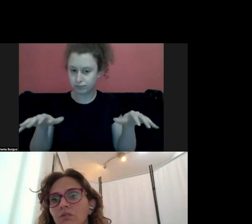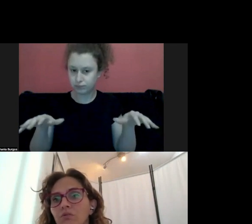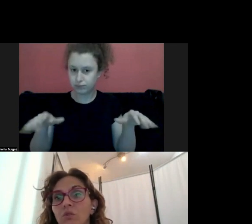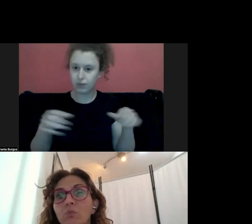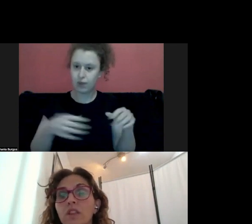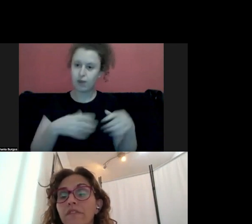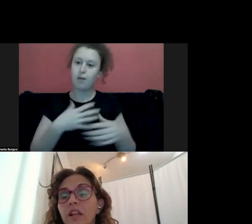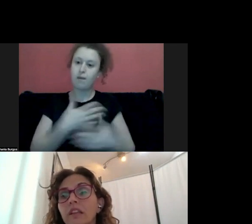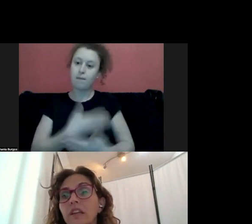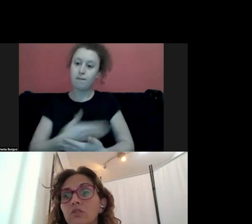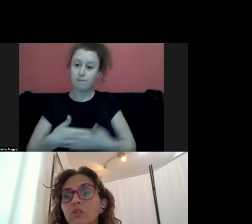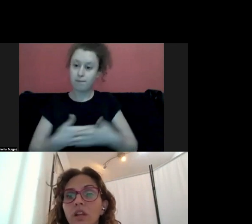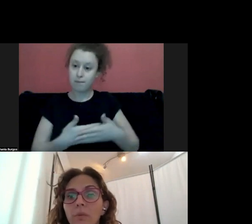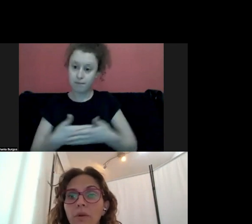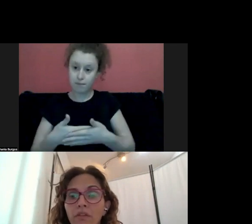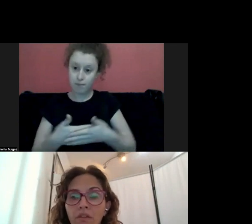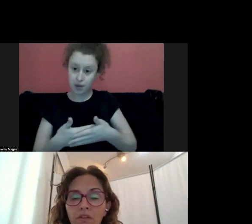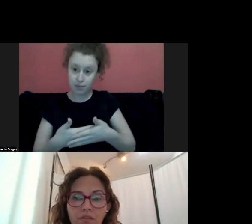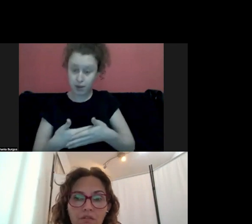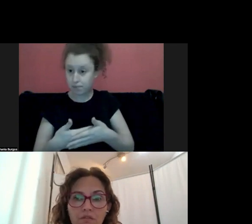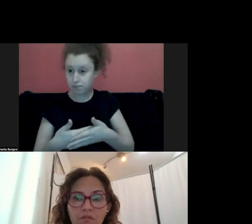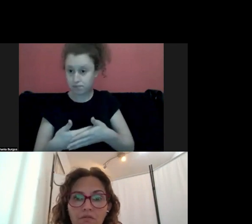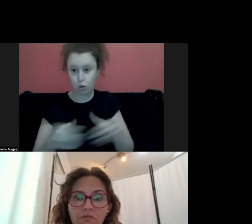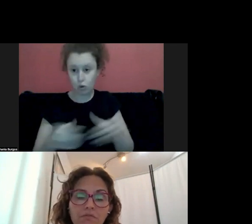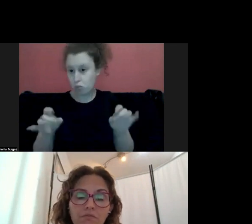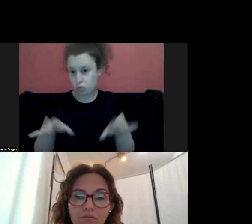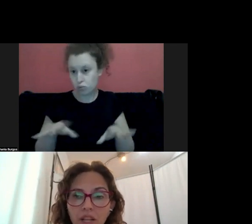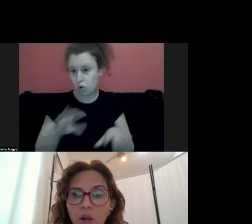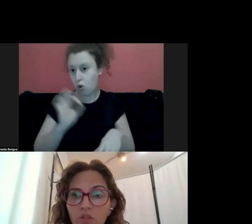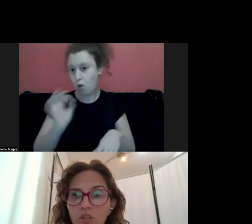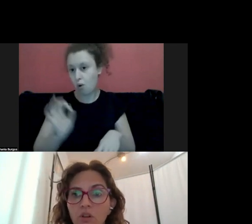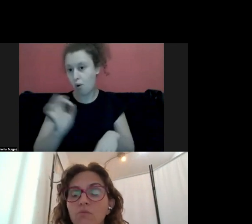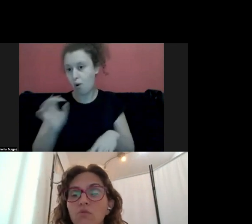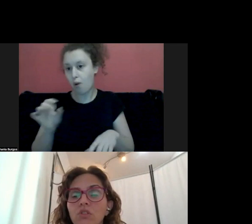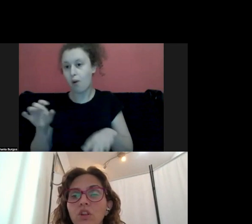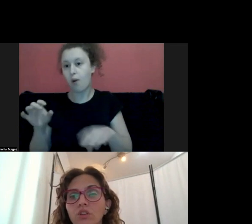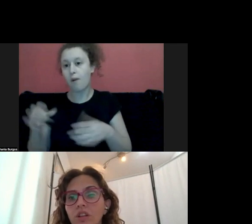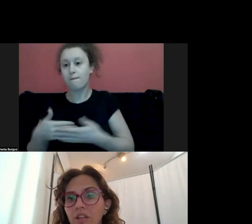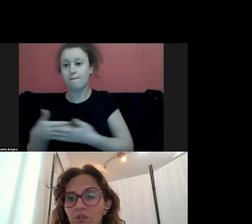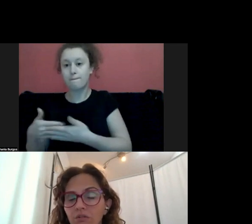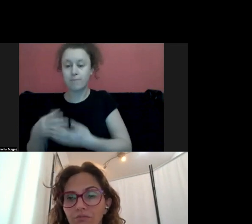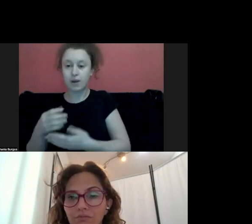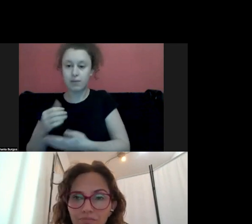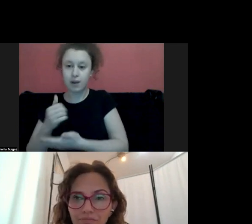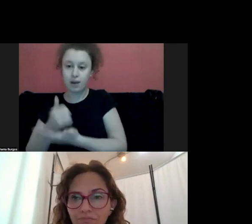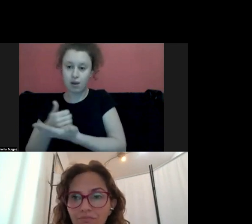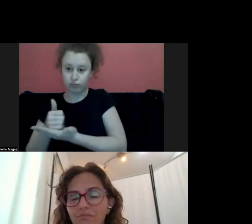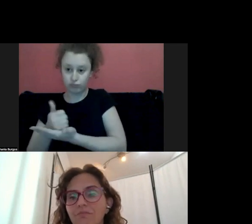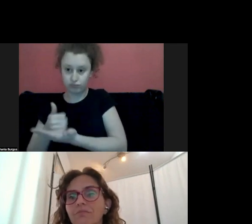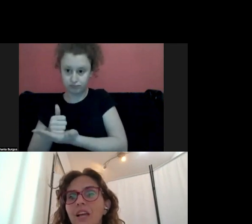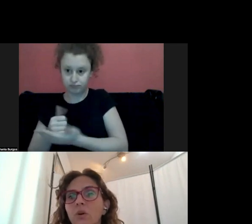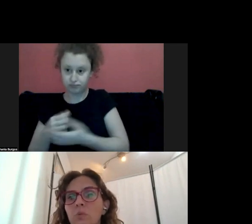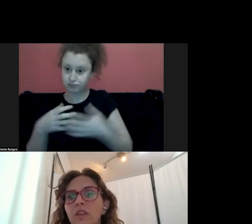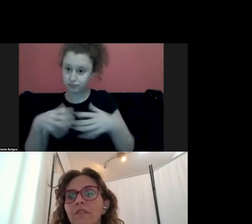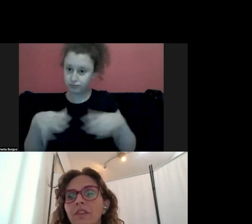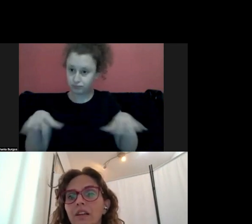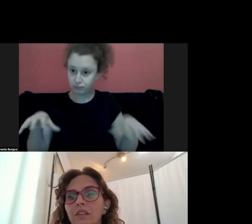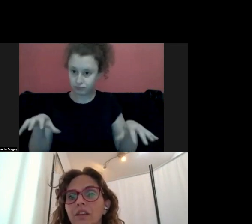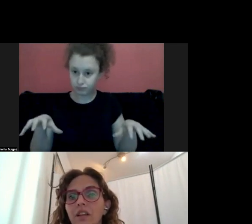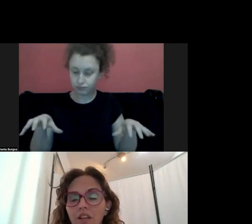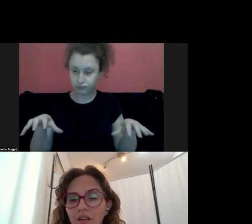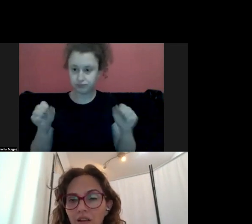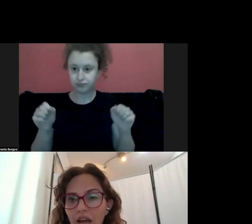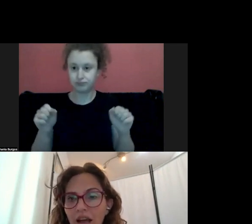autista? ¿Son muy diferentes o tal vez tienen cosas en común y otras que son algo